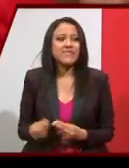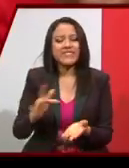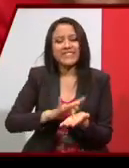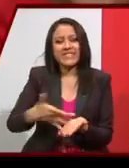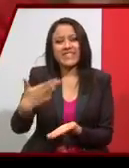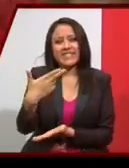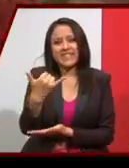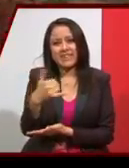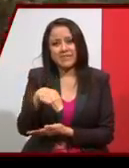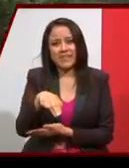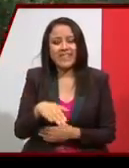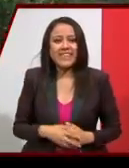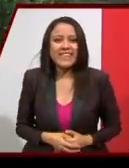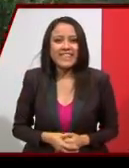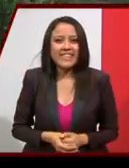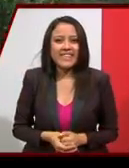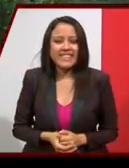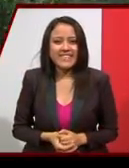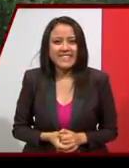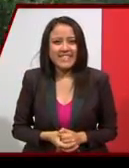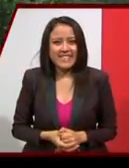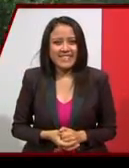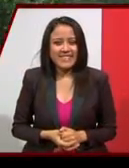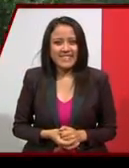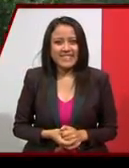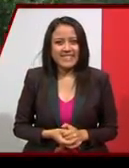Gracias, H&M.